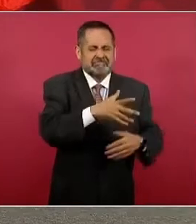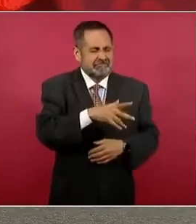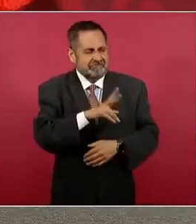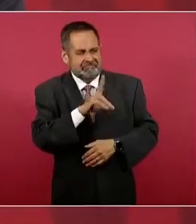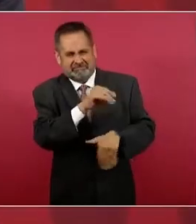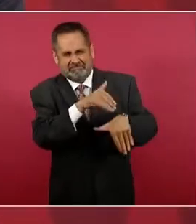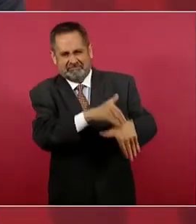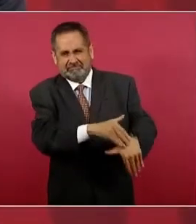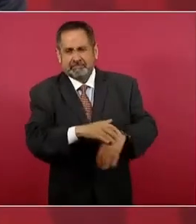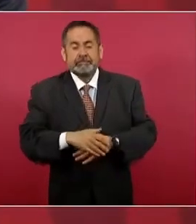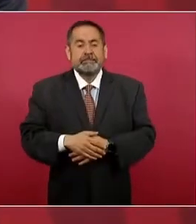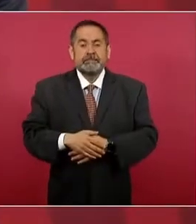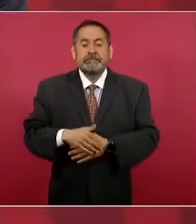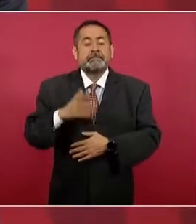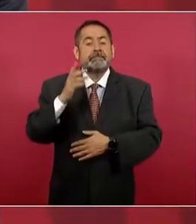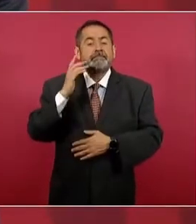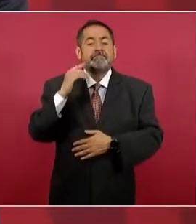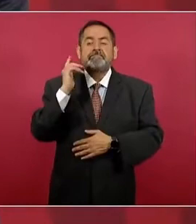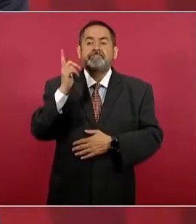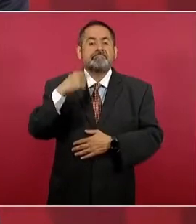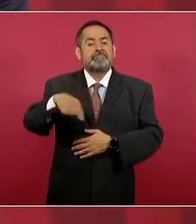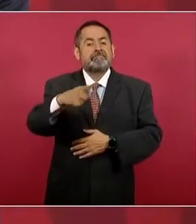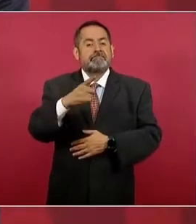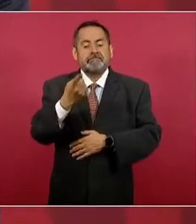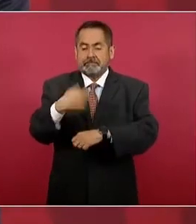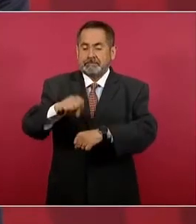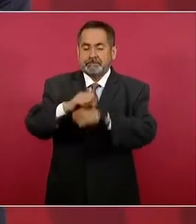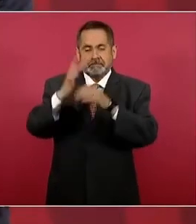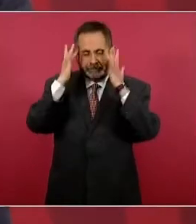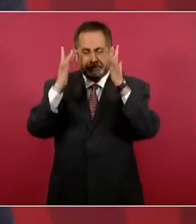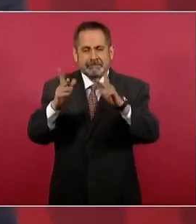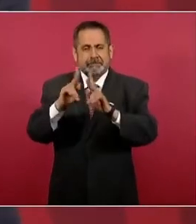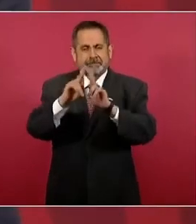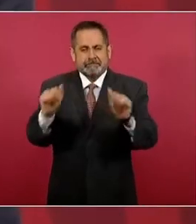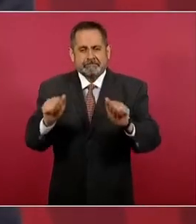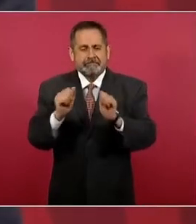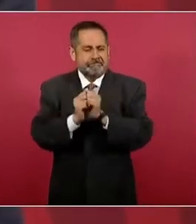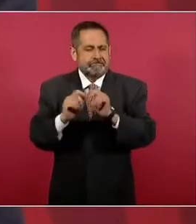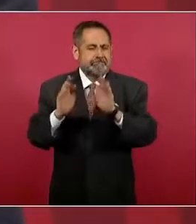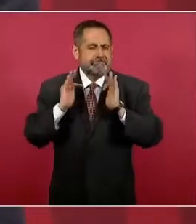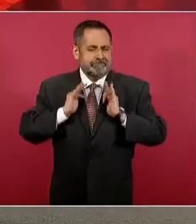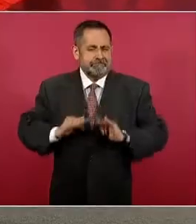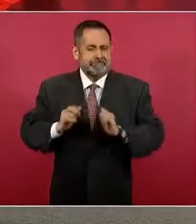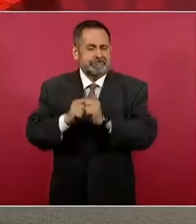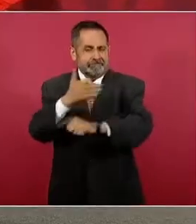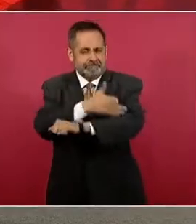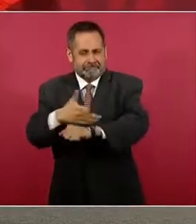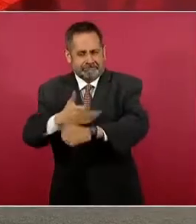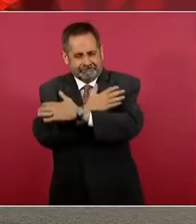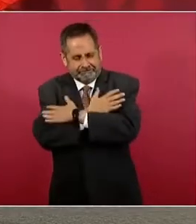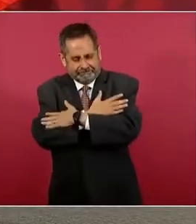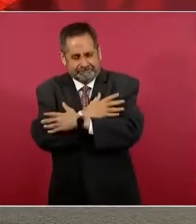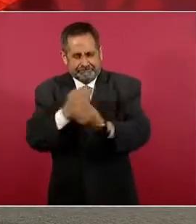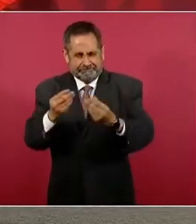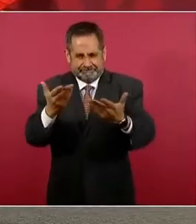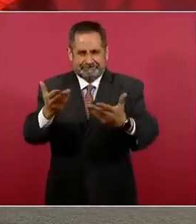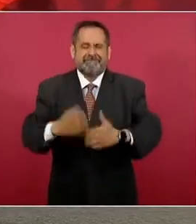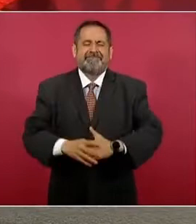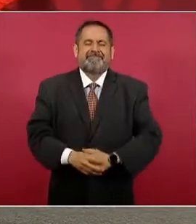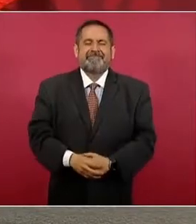Una Semana Santa en paz, en tranquilidad, con la familia, así, con muchos abrazos, muchos